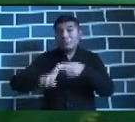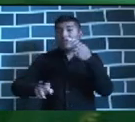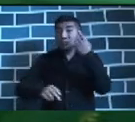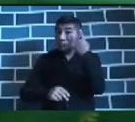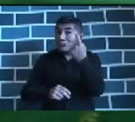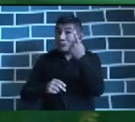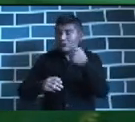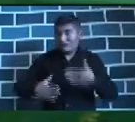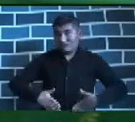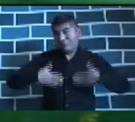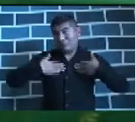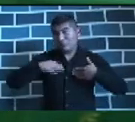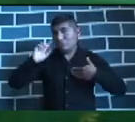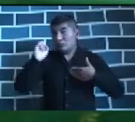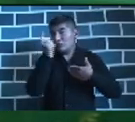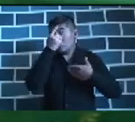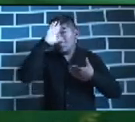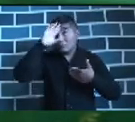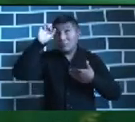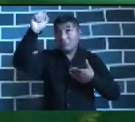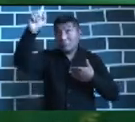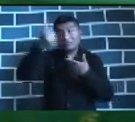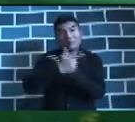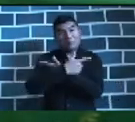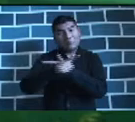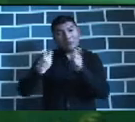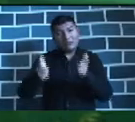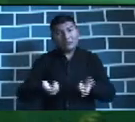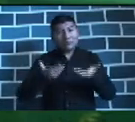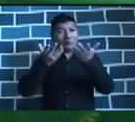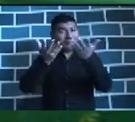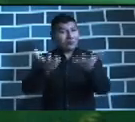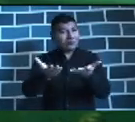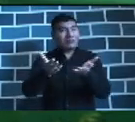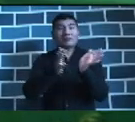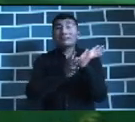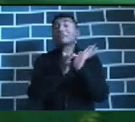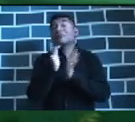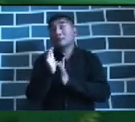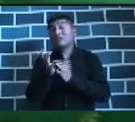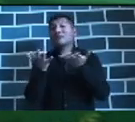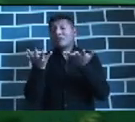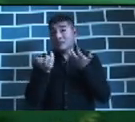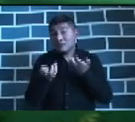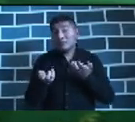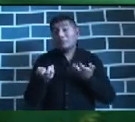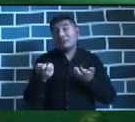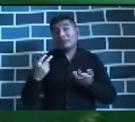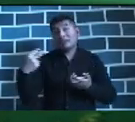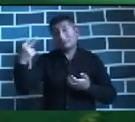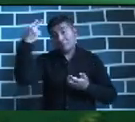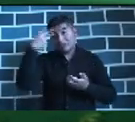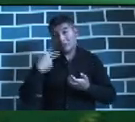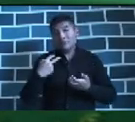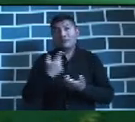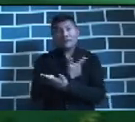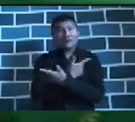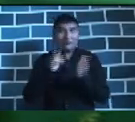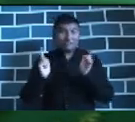porque sólo él libera jesús nos quiere realmente libres